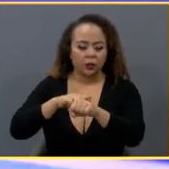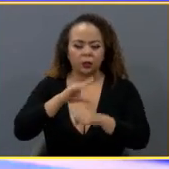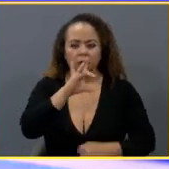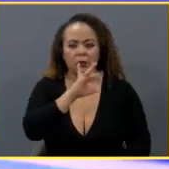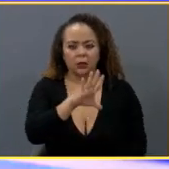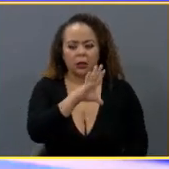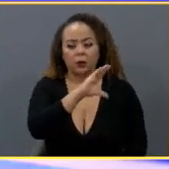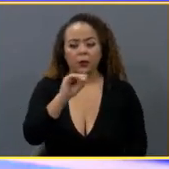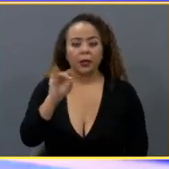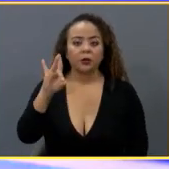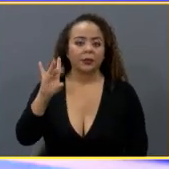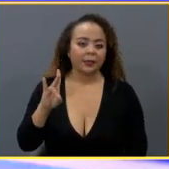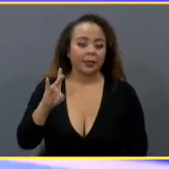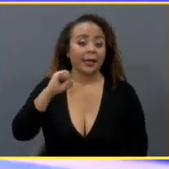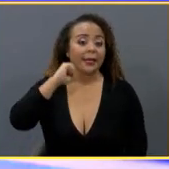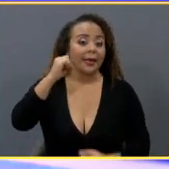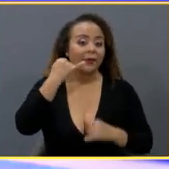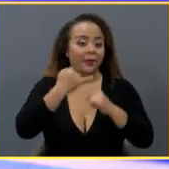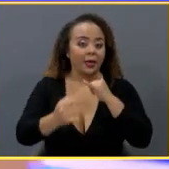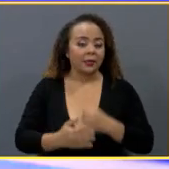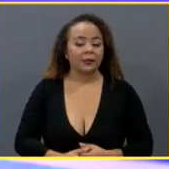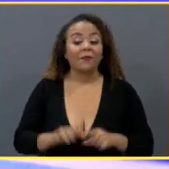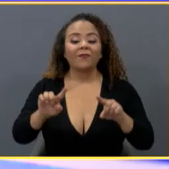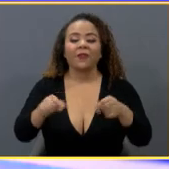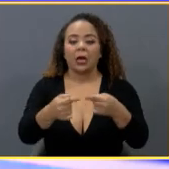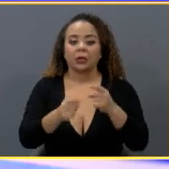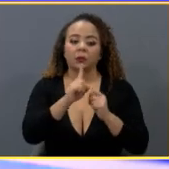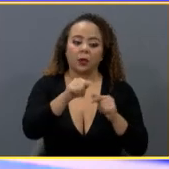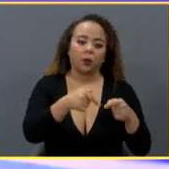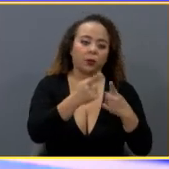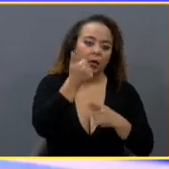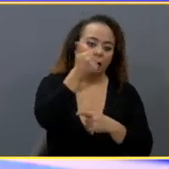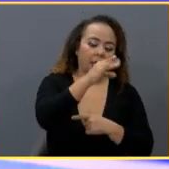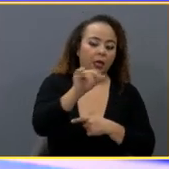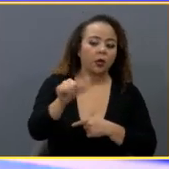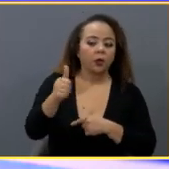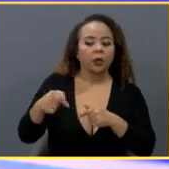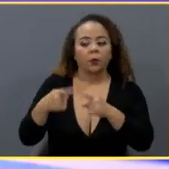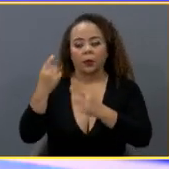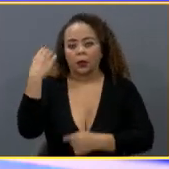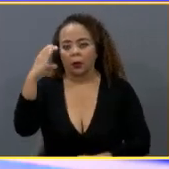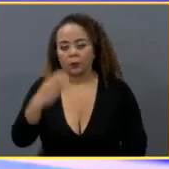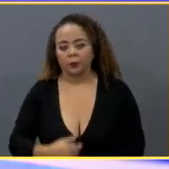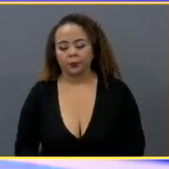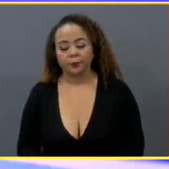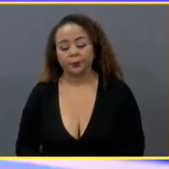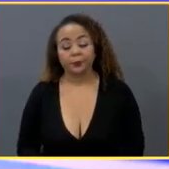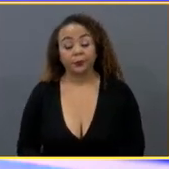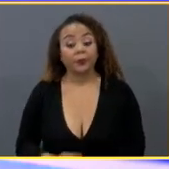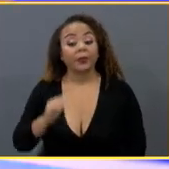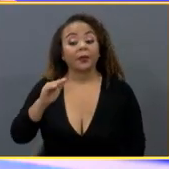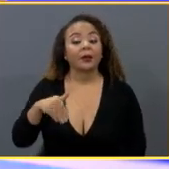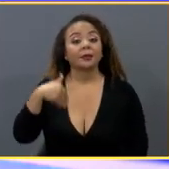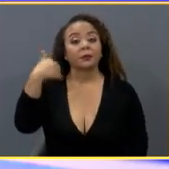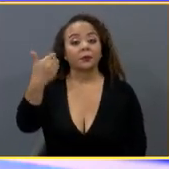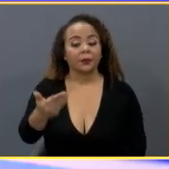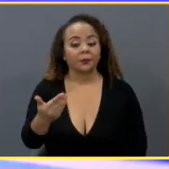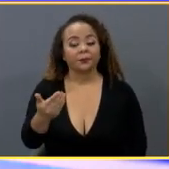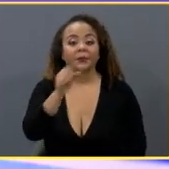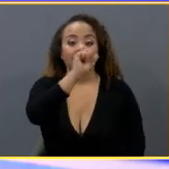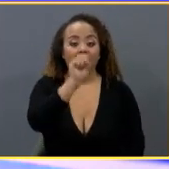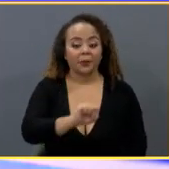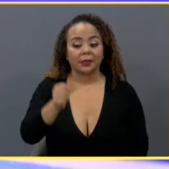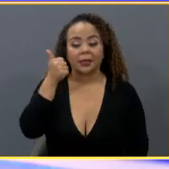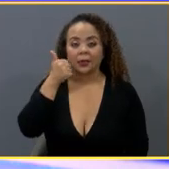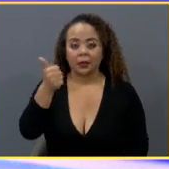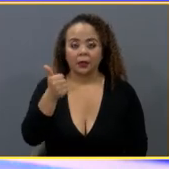85 y 87 ganan las finales, una contra la Liga y otra contra Cartaginés. Uh-huh. Después de ahí viene Saprissa la Liga, con la